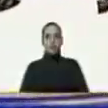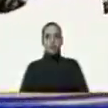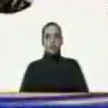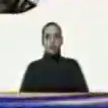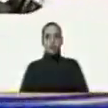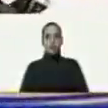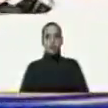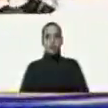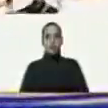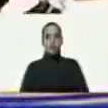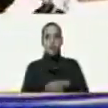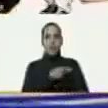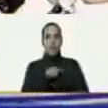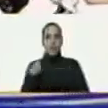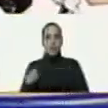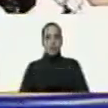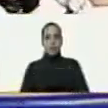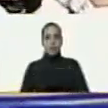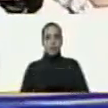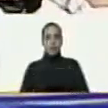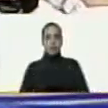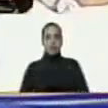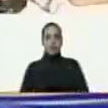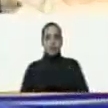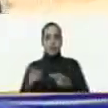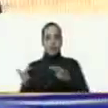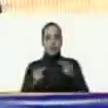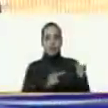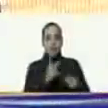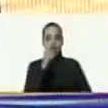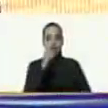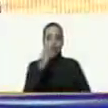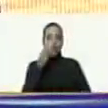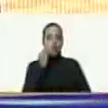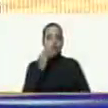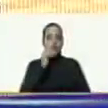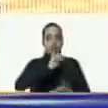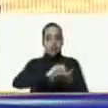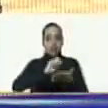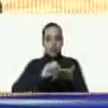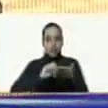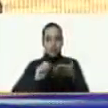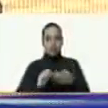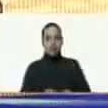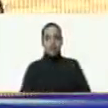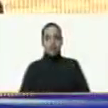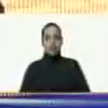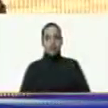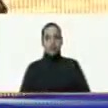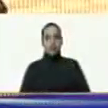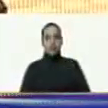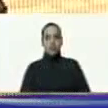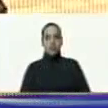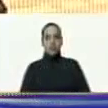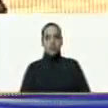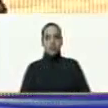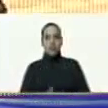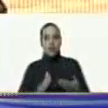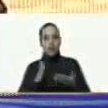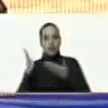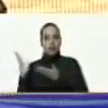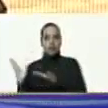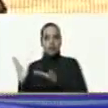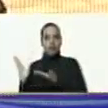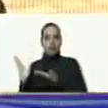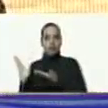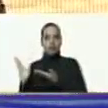Y de China nos están visitando dos jóvenes escritores. Allí, bienvenido.